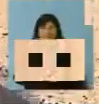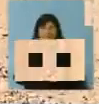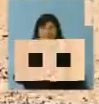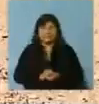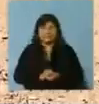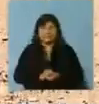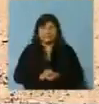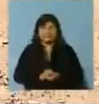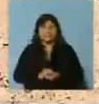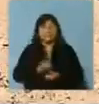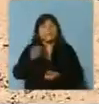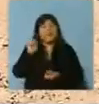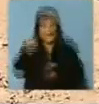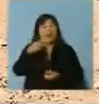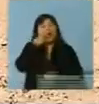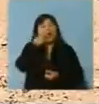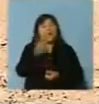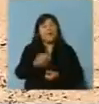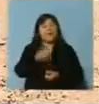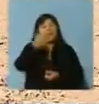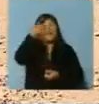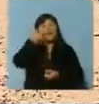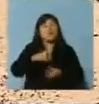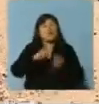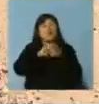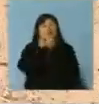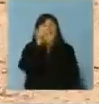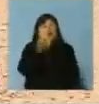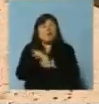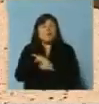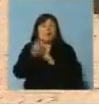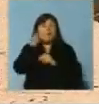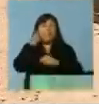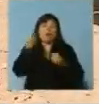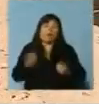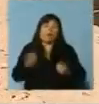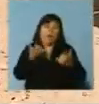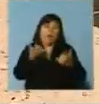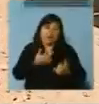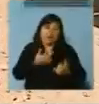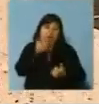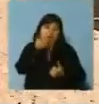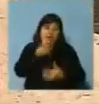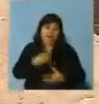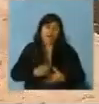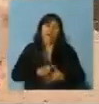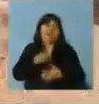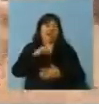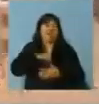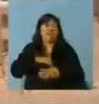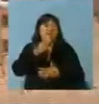Es energía que nos transforma, porque somos energía